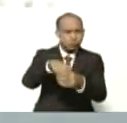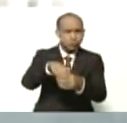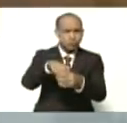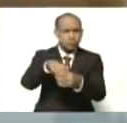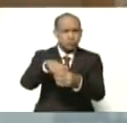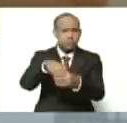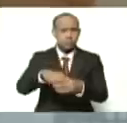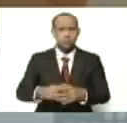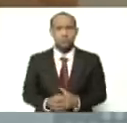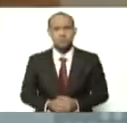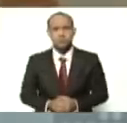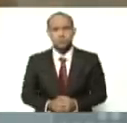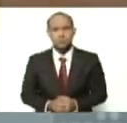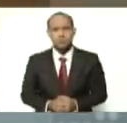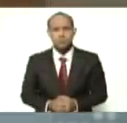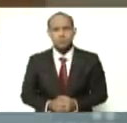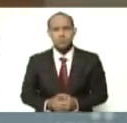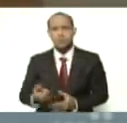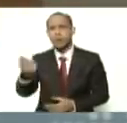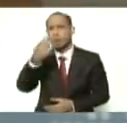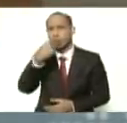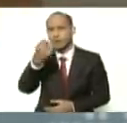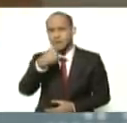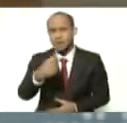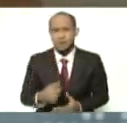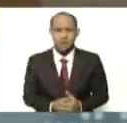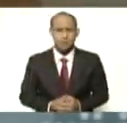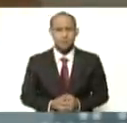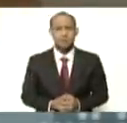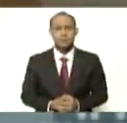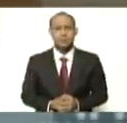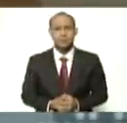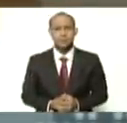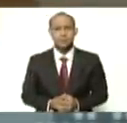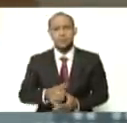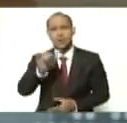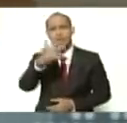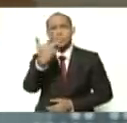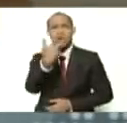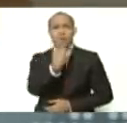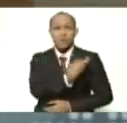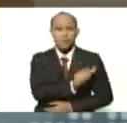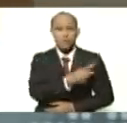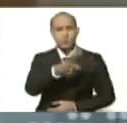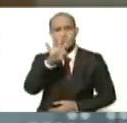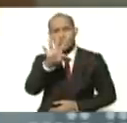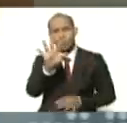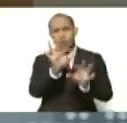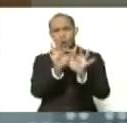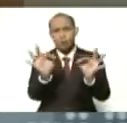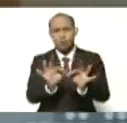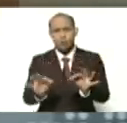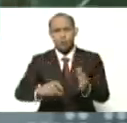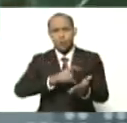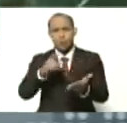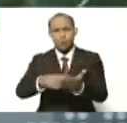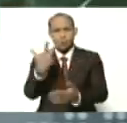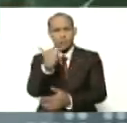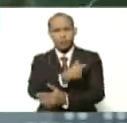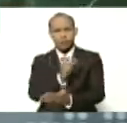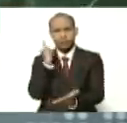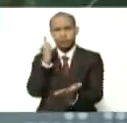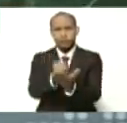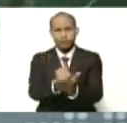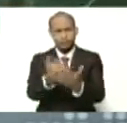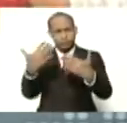casos los tratamientos y la vacunación la vacunación y agarran cama que